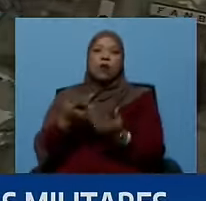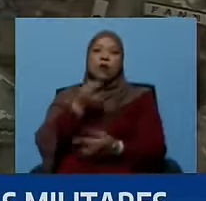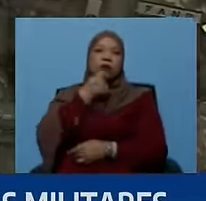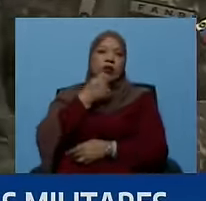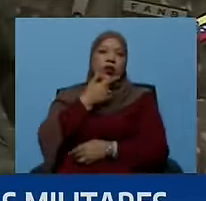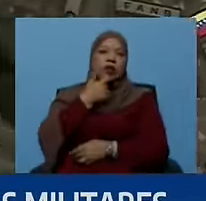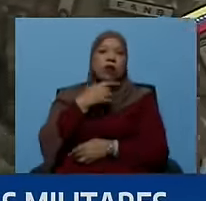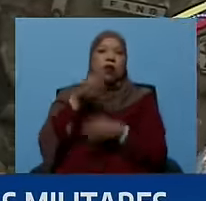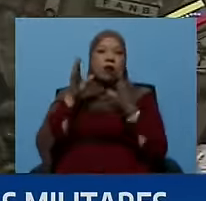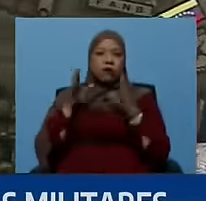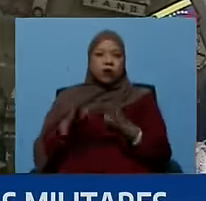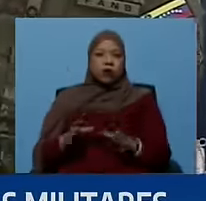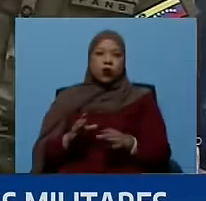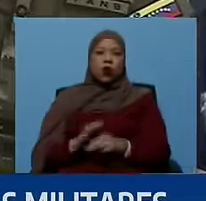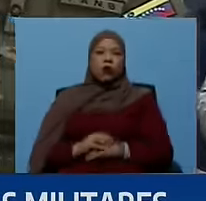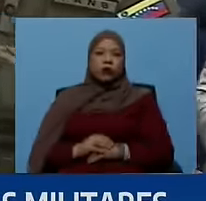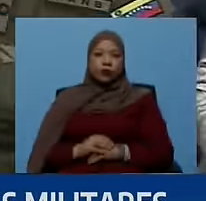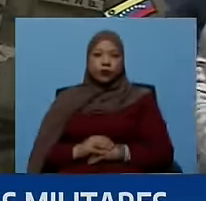ellos